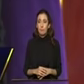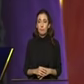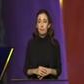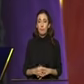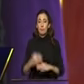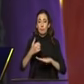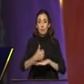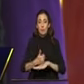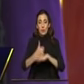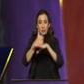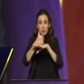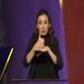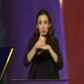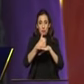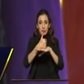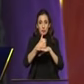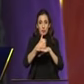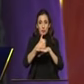Queridas autoridades,